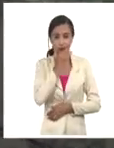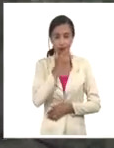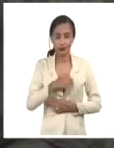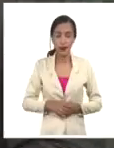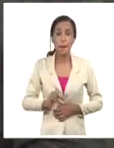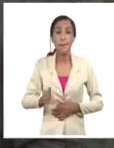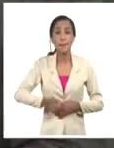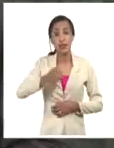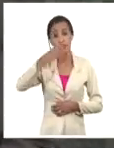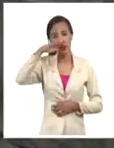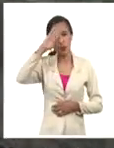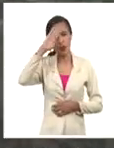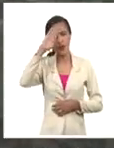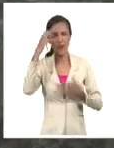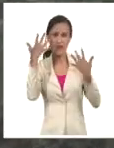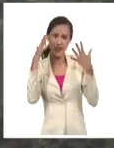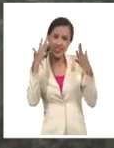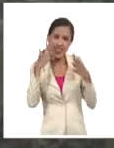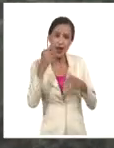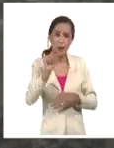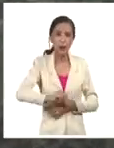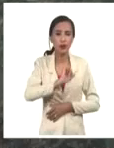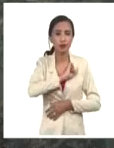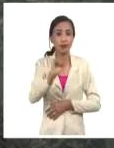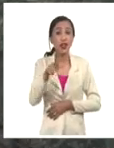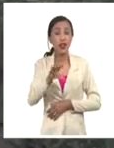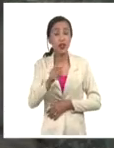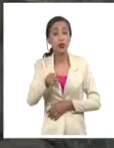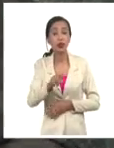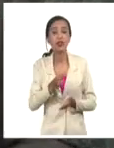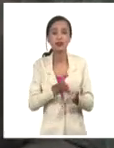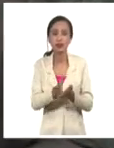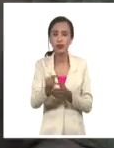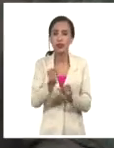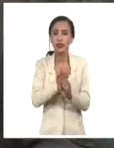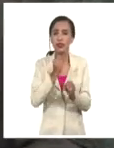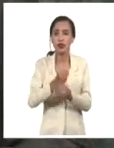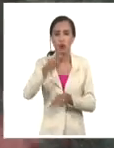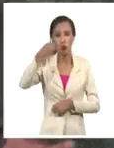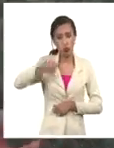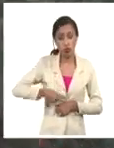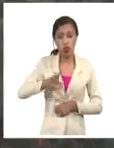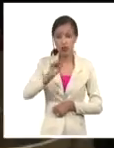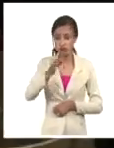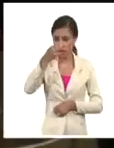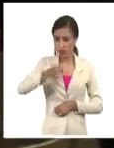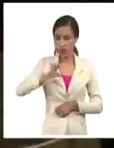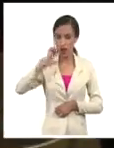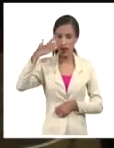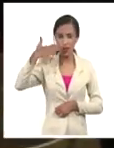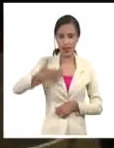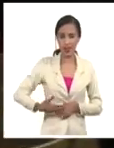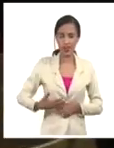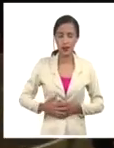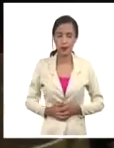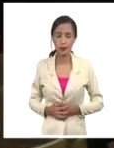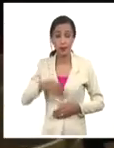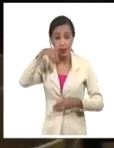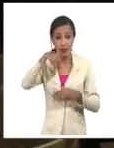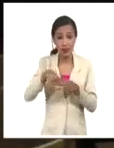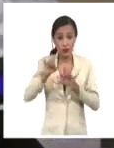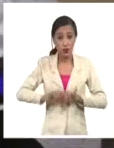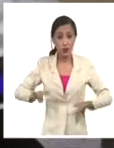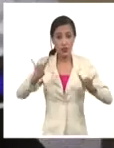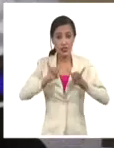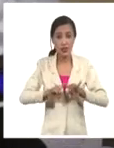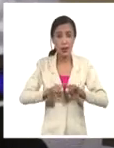a los graduados y les convocó a ejercer su profesión desde la justicia, la verdad y la ética. En la propia universidad,